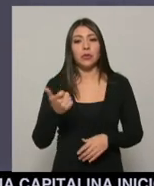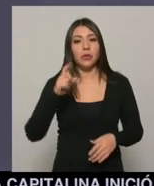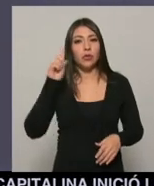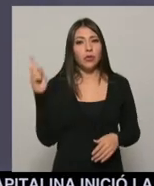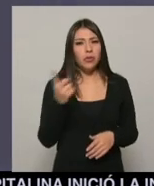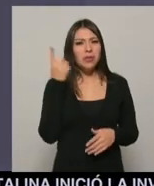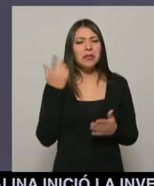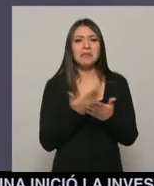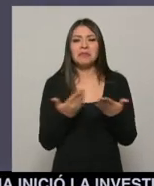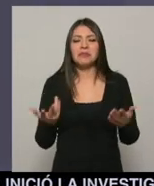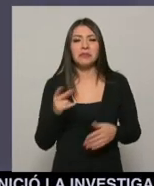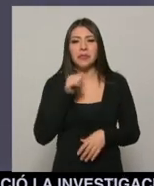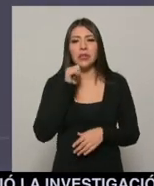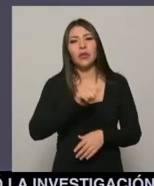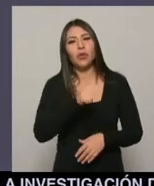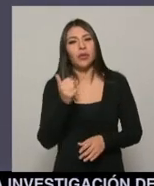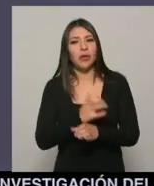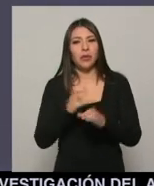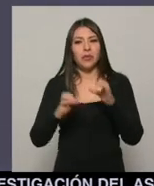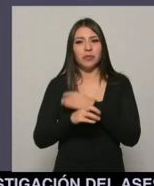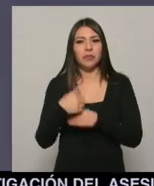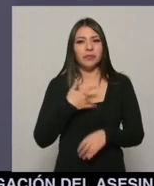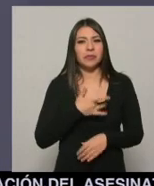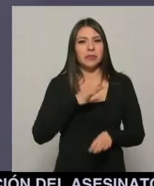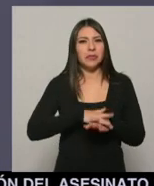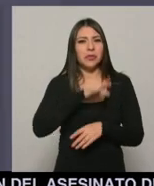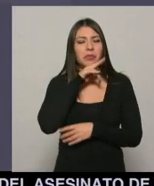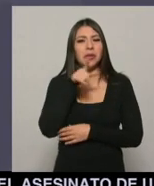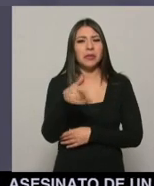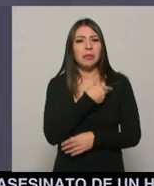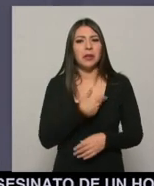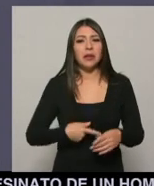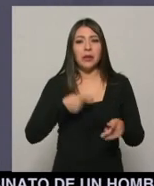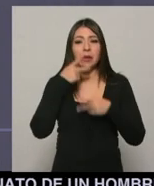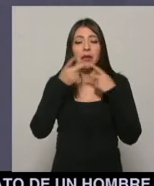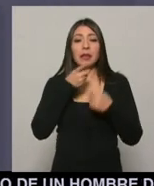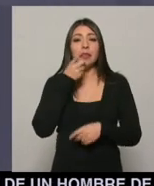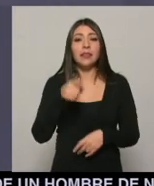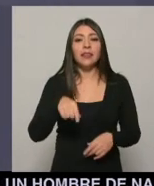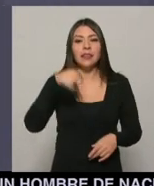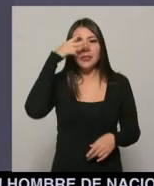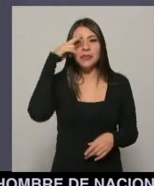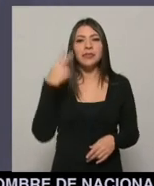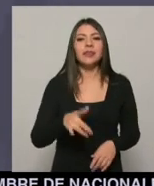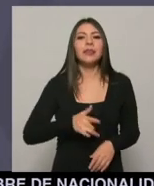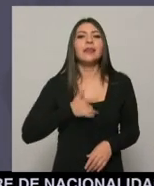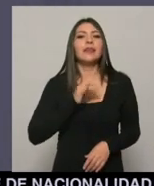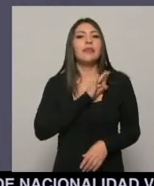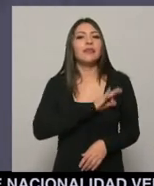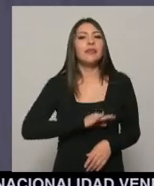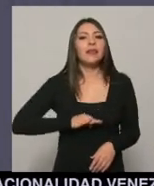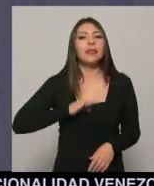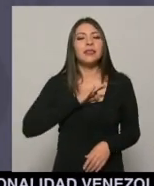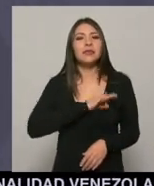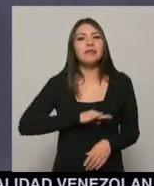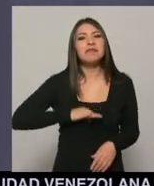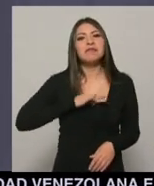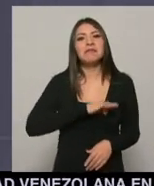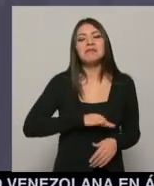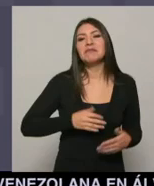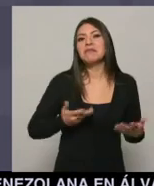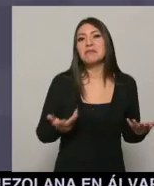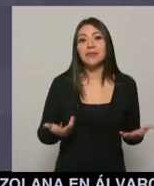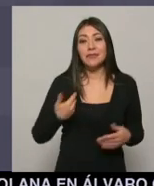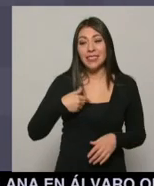última parte, a mí la más preocupante del discurso del presidente es cuando dice que México está feliz. está feliz. Y entonces parecía ser que